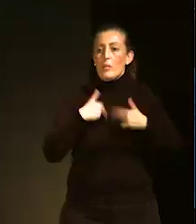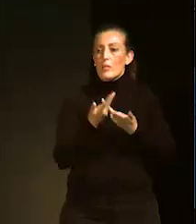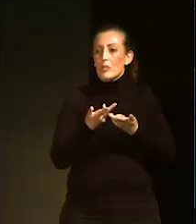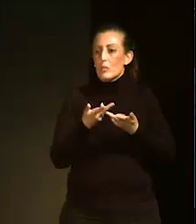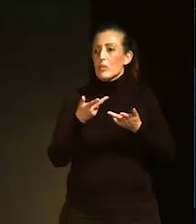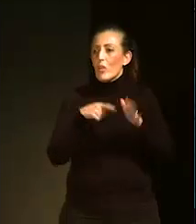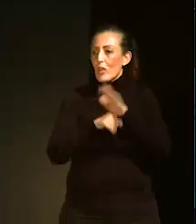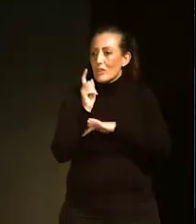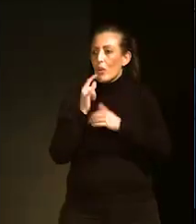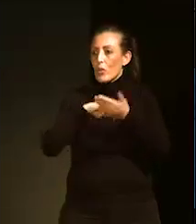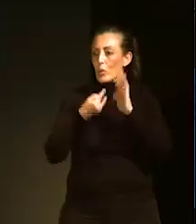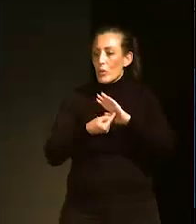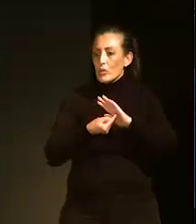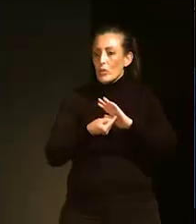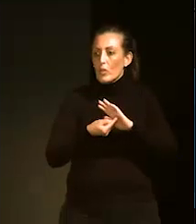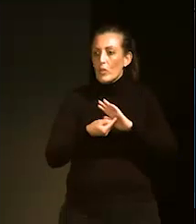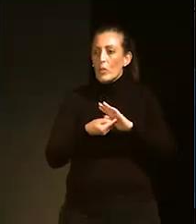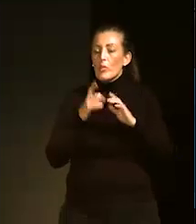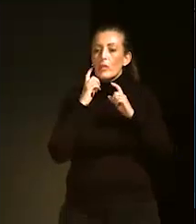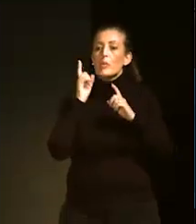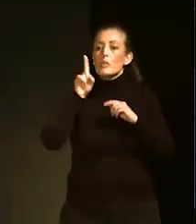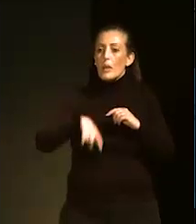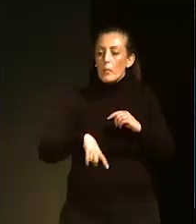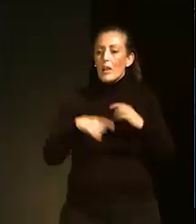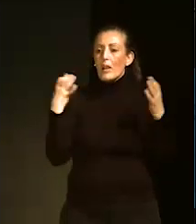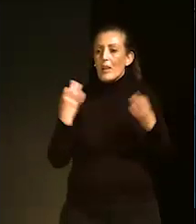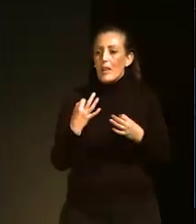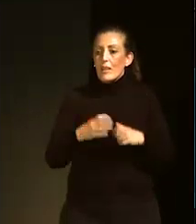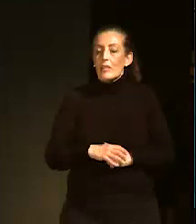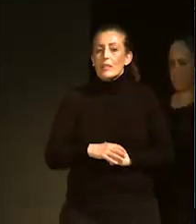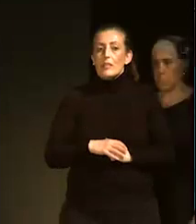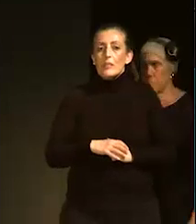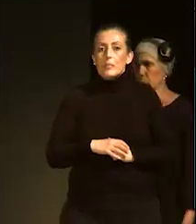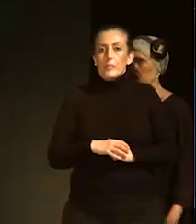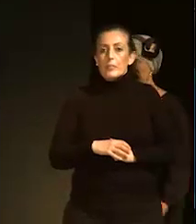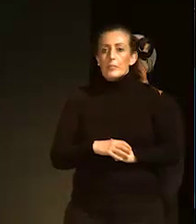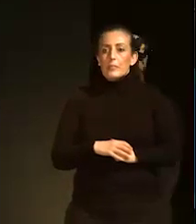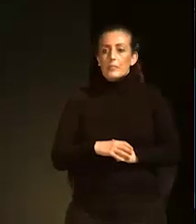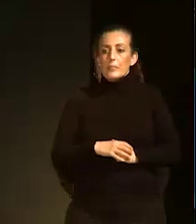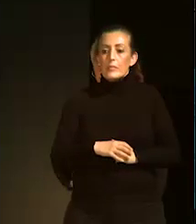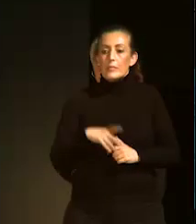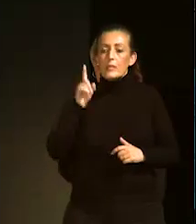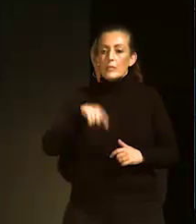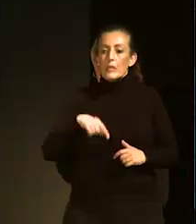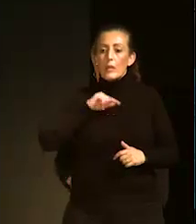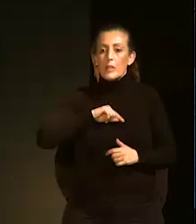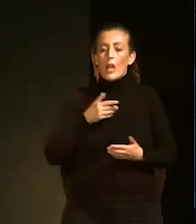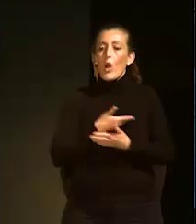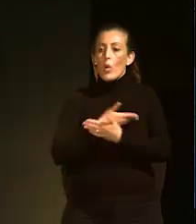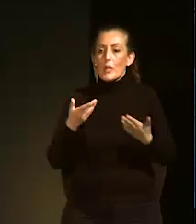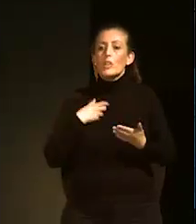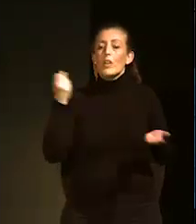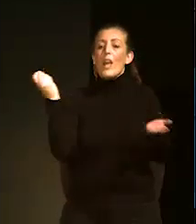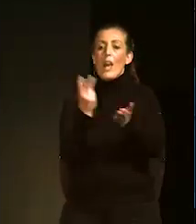desarrollo de estos proyectos pero sobre todo sobre todo la convicción de aportar